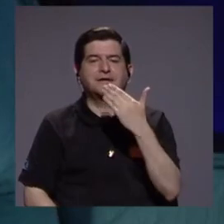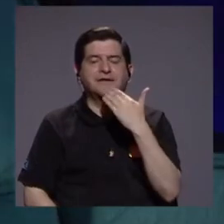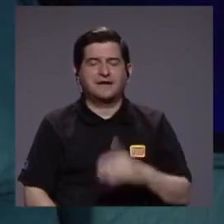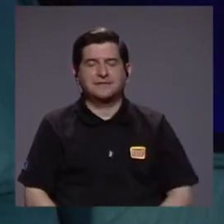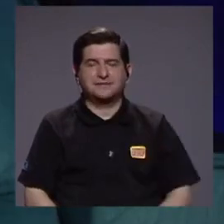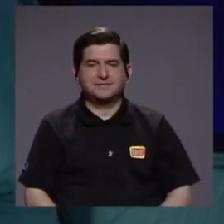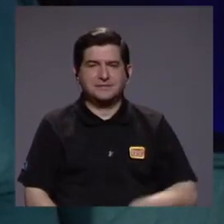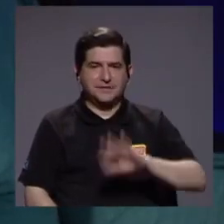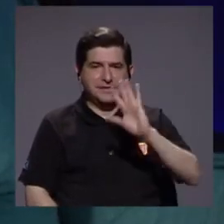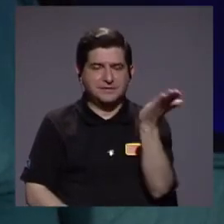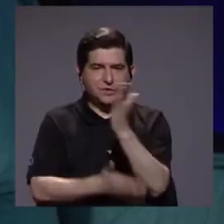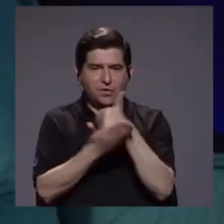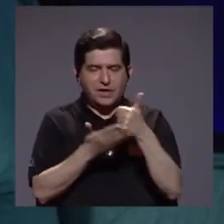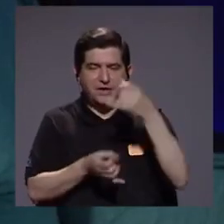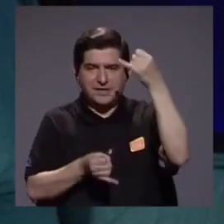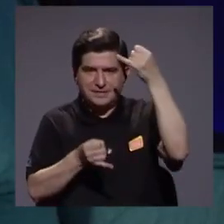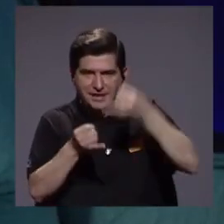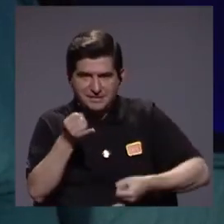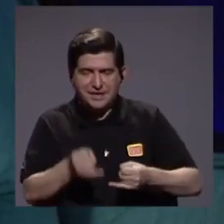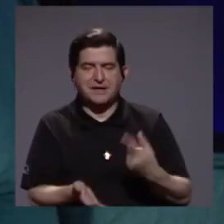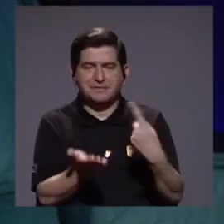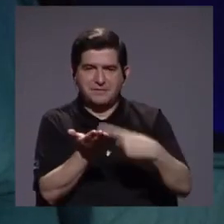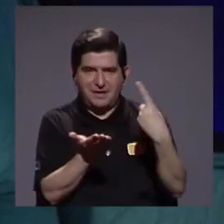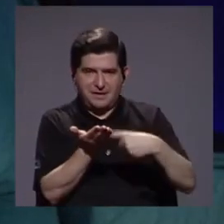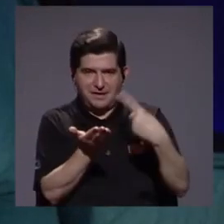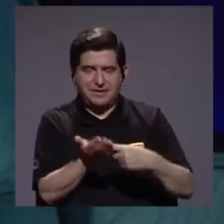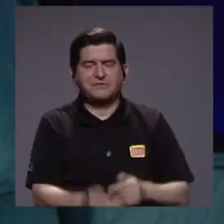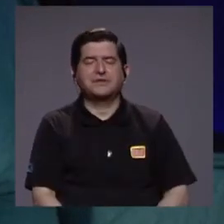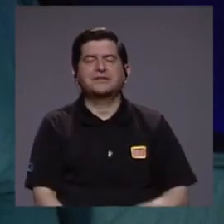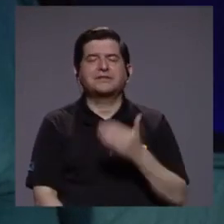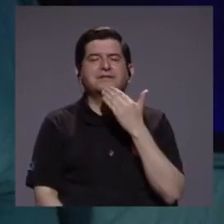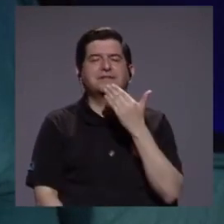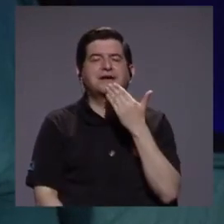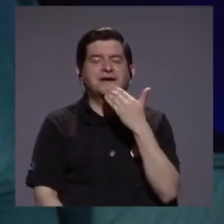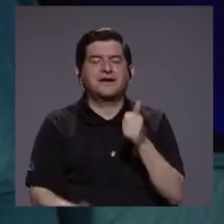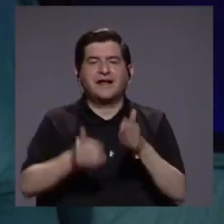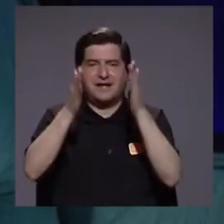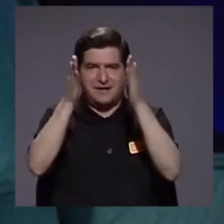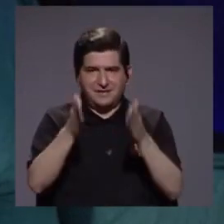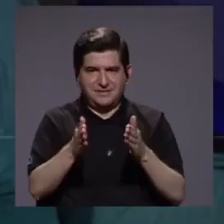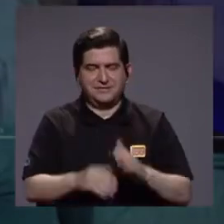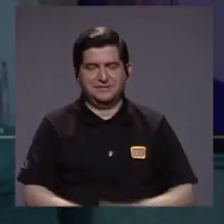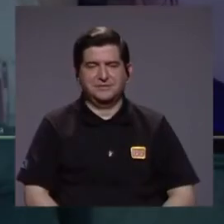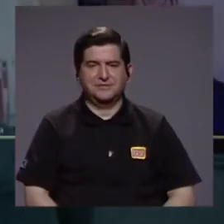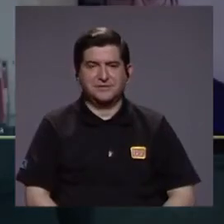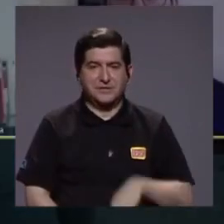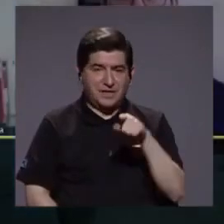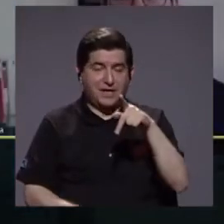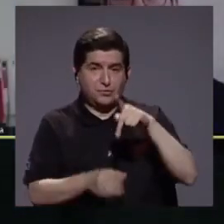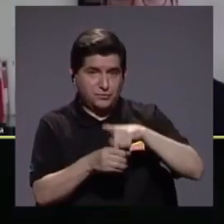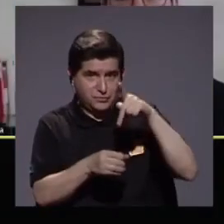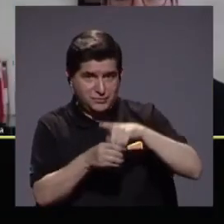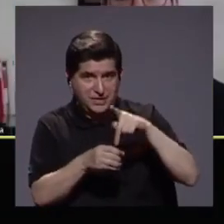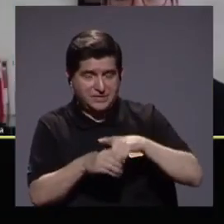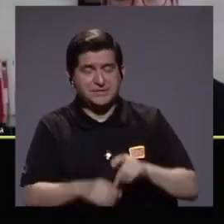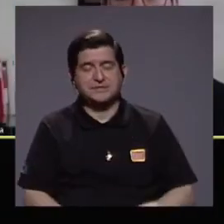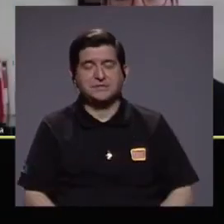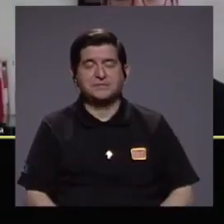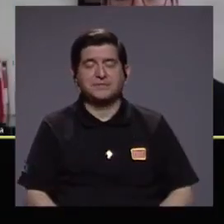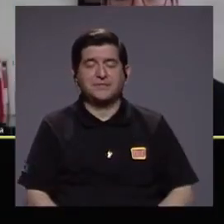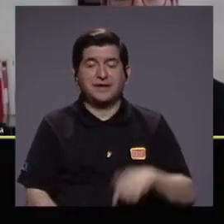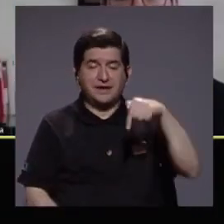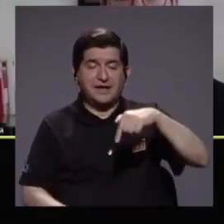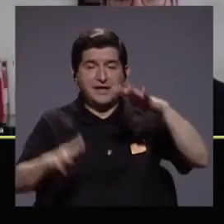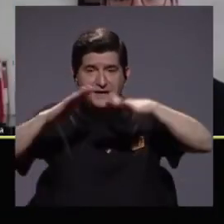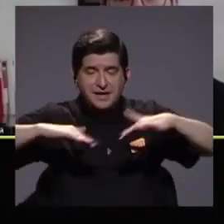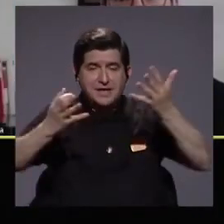Con este quinto bloque damos por finalizado el debate. Agradecerle a los candidatos y a la candidata por participar de este espacio de